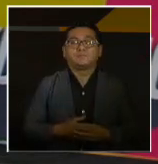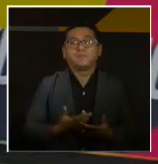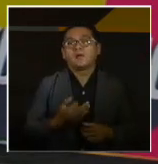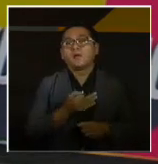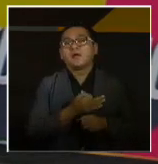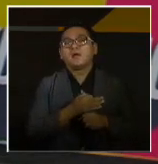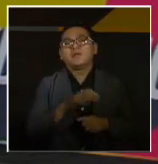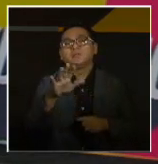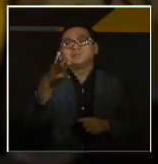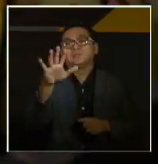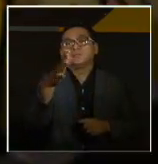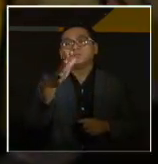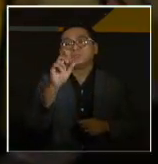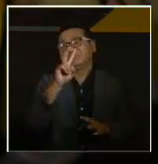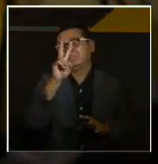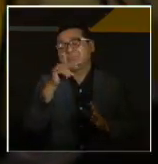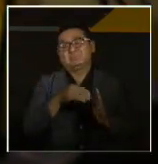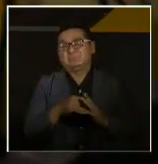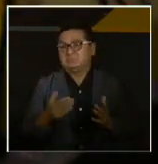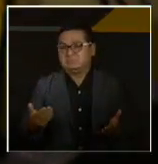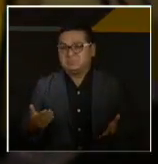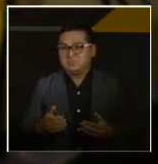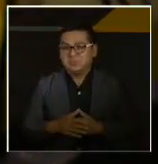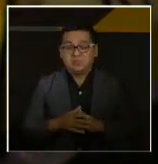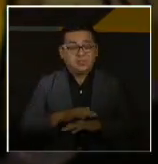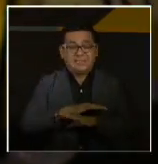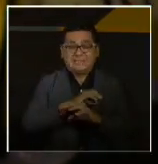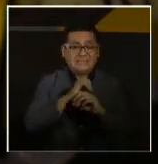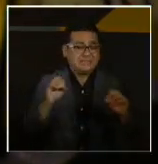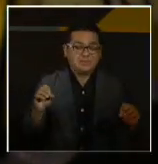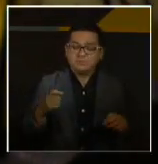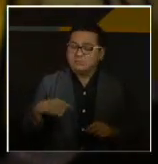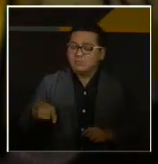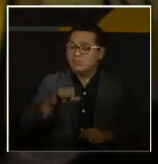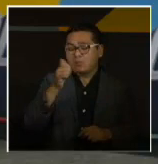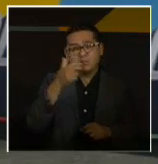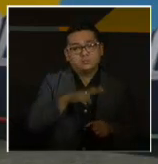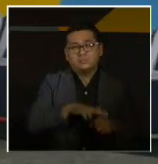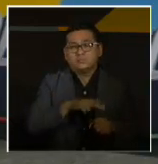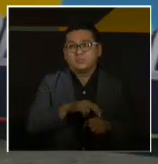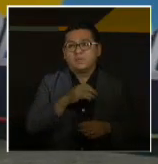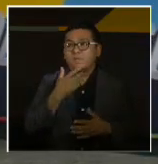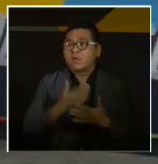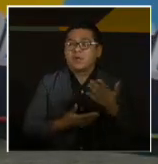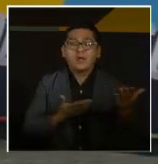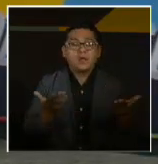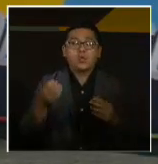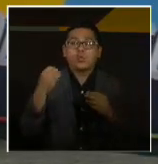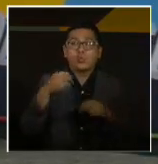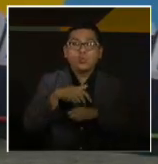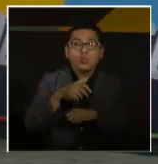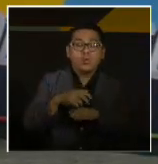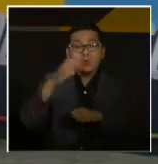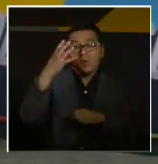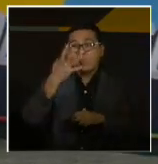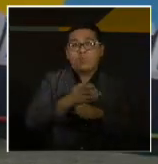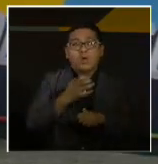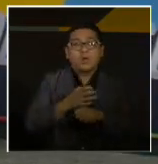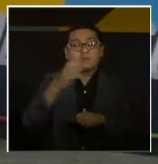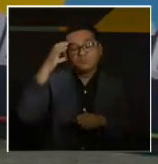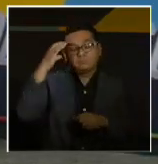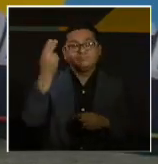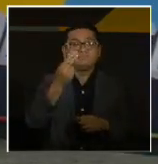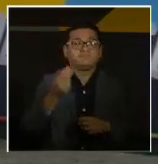Ahorita tenemos aproximadamente, no llegamos ni a 2,000. Y ni siquiera con los otros hospitales vamos a llegar ni siquiera a la cuarta parte de